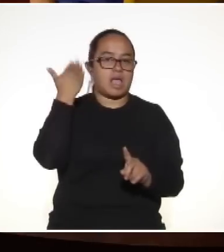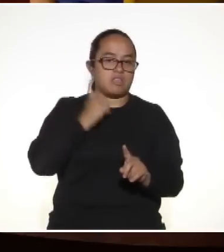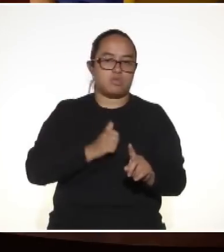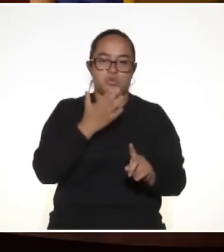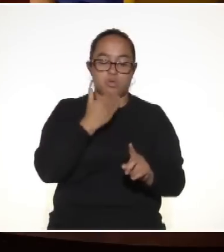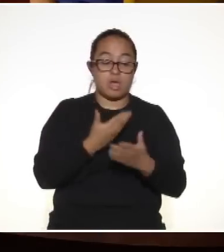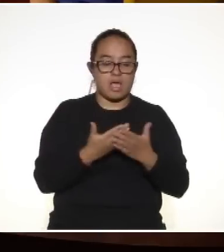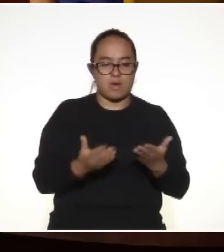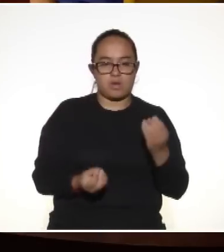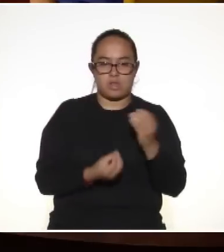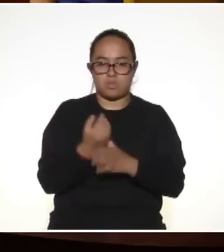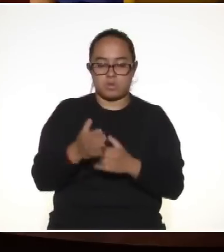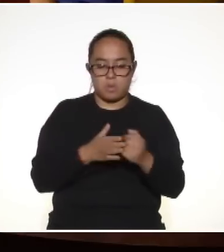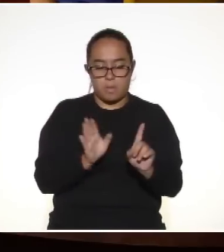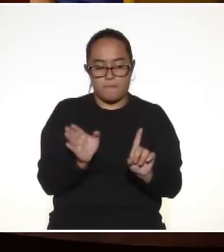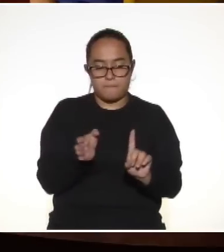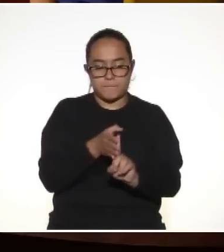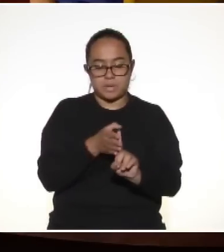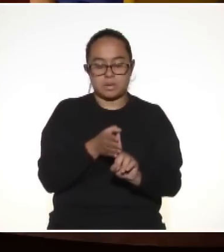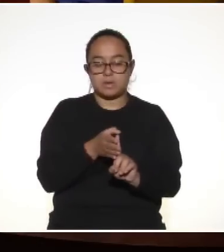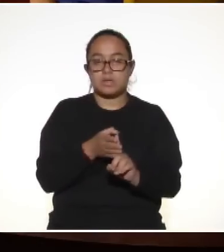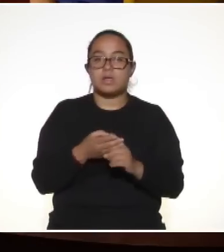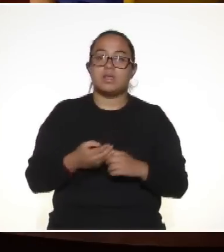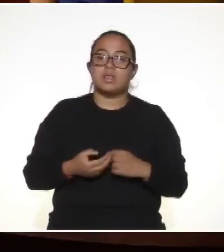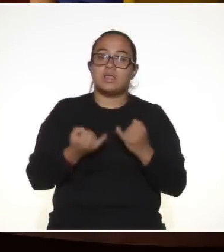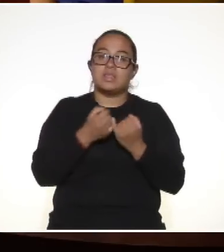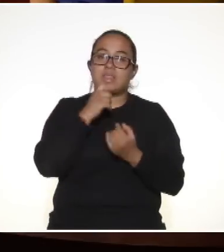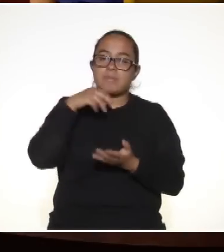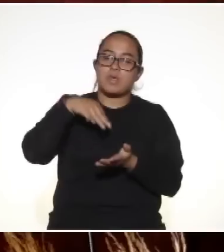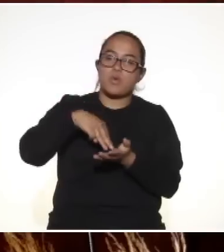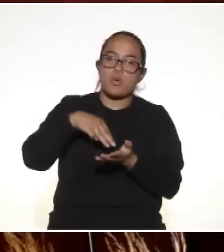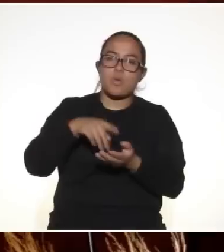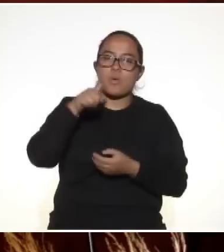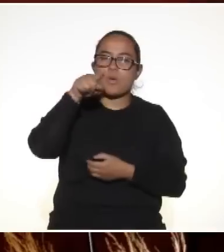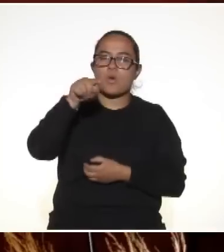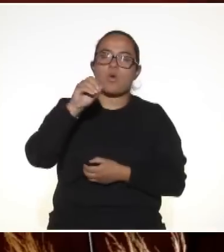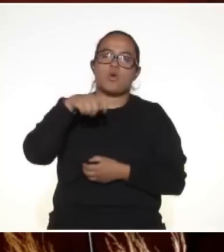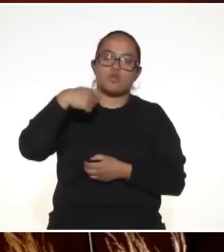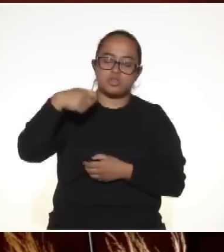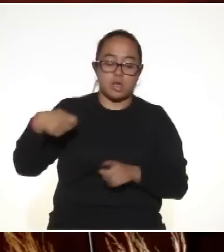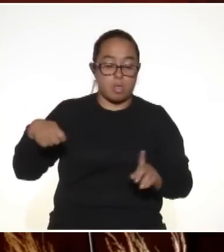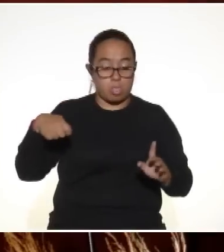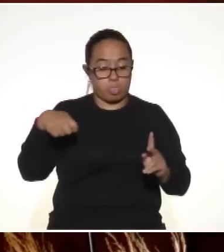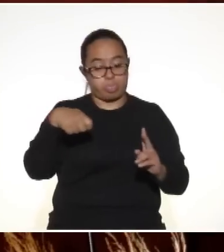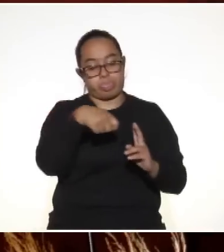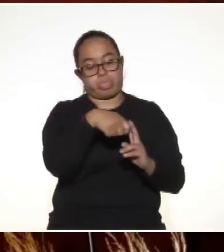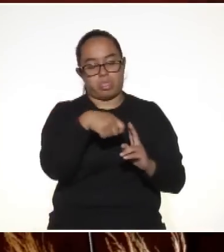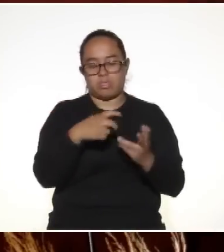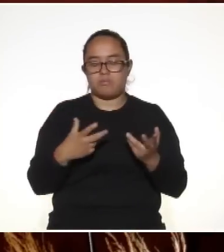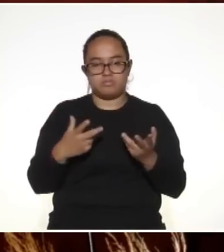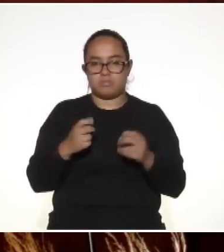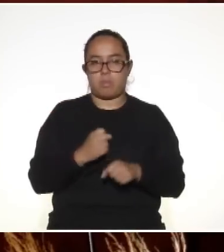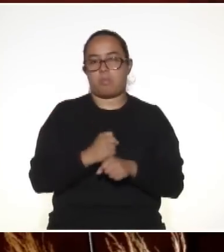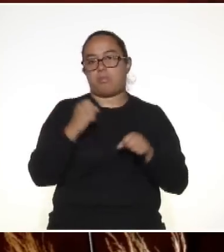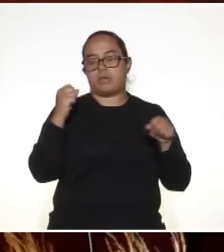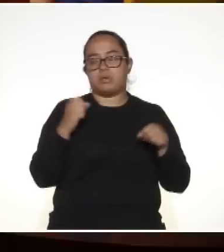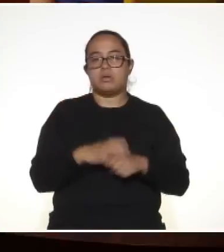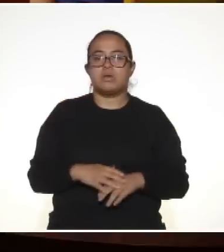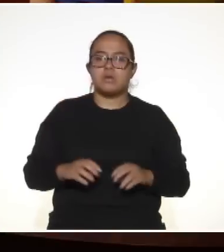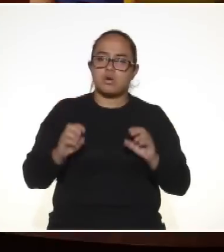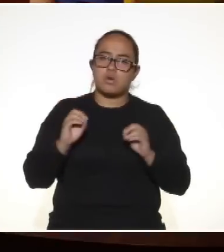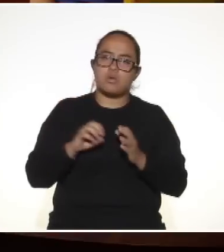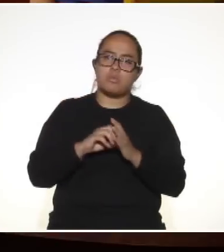eso es importante. No dejar cubiertos nada con lo que los niños puedan meter. O la otra, digo, por ejemplo, cuando están en